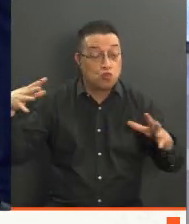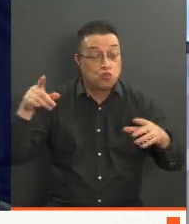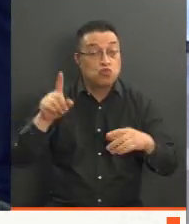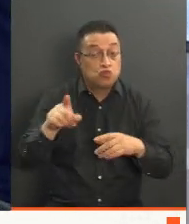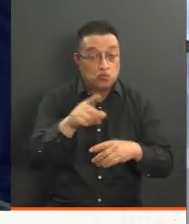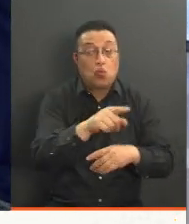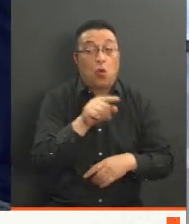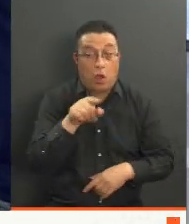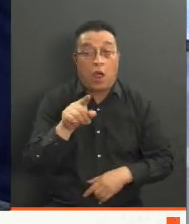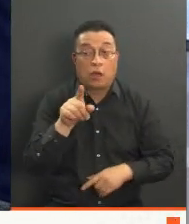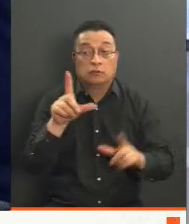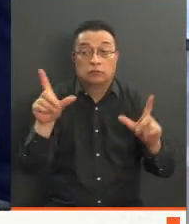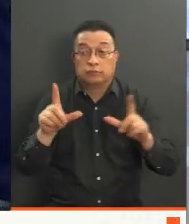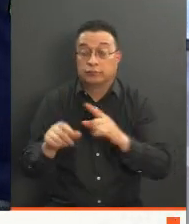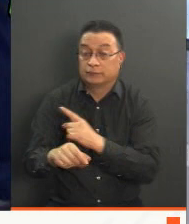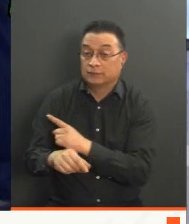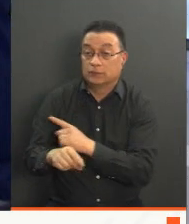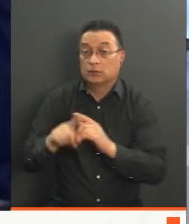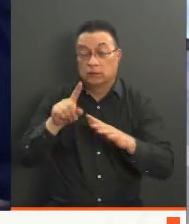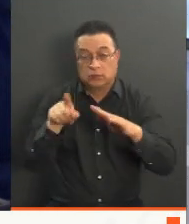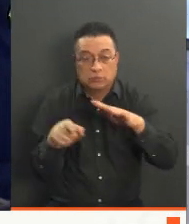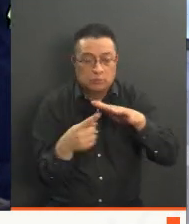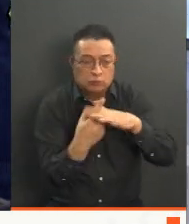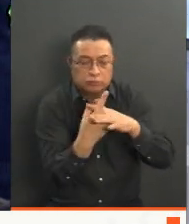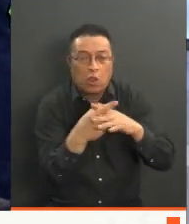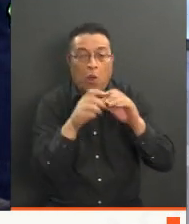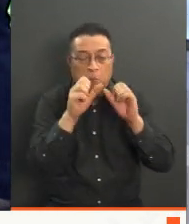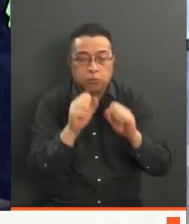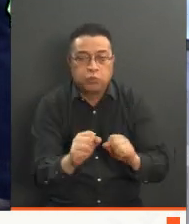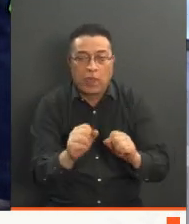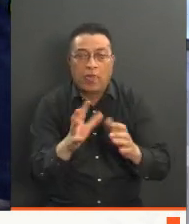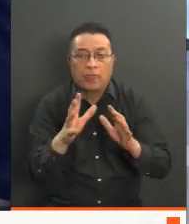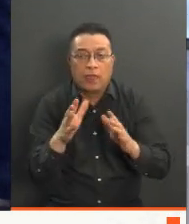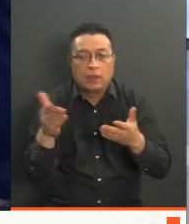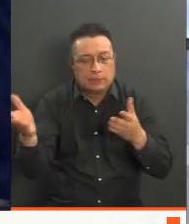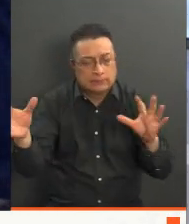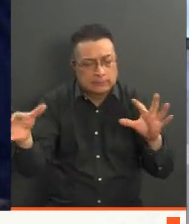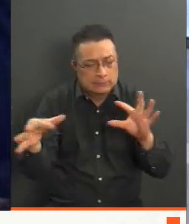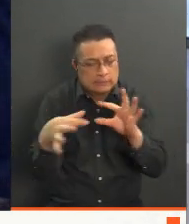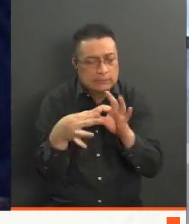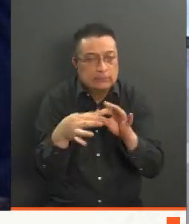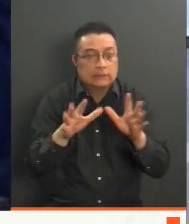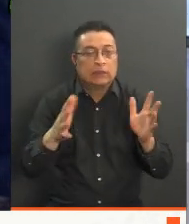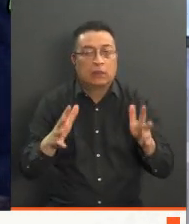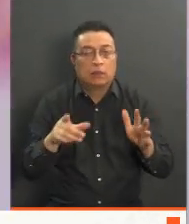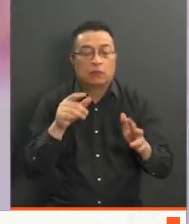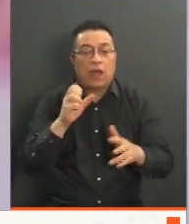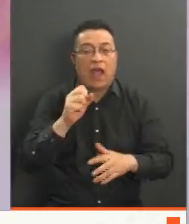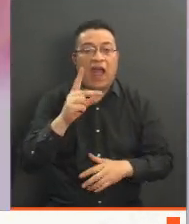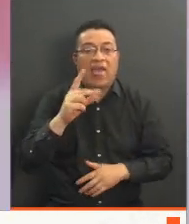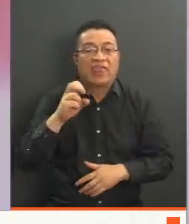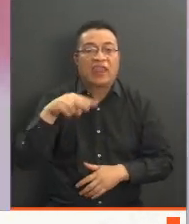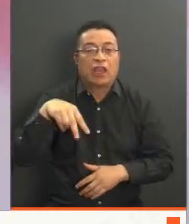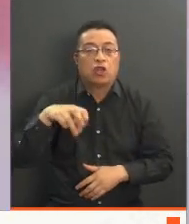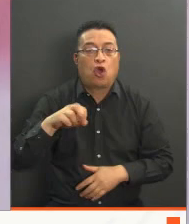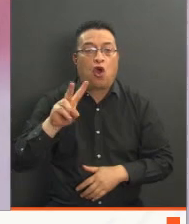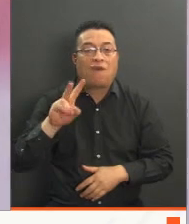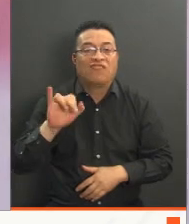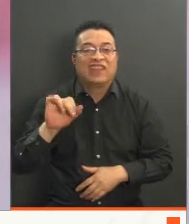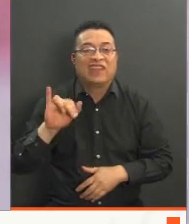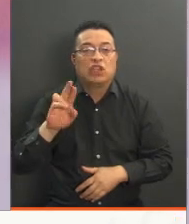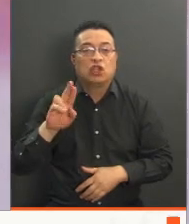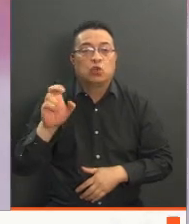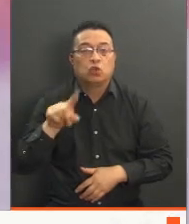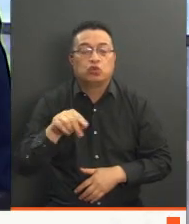está destacado allí, aparece como una posible causa o que se relaciona con el adenovirus tipo 41, doctor. ¿De qué